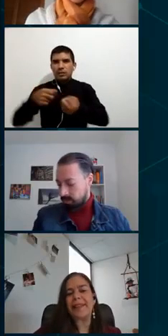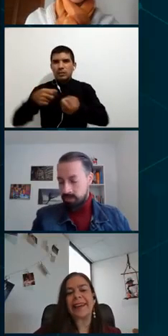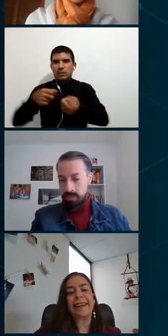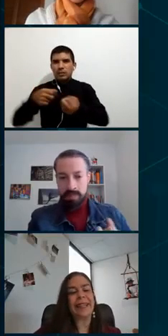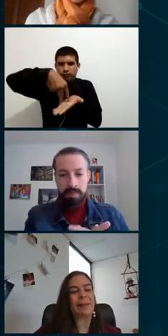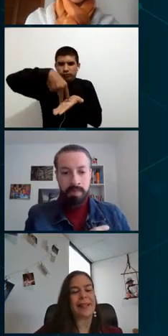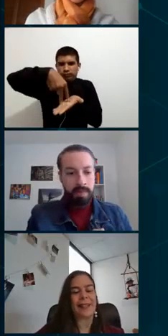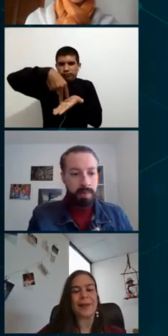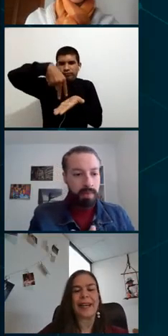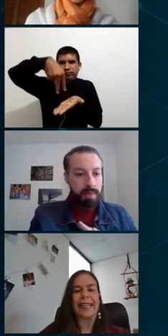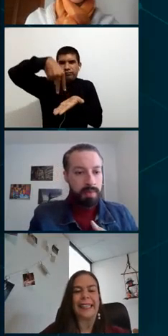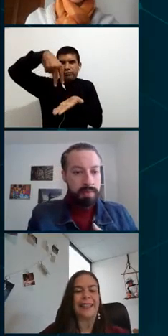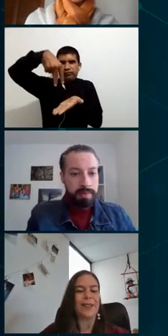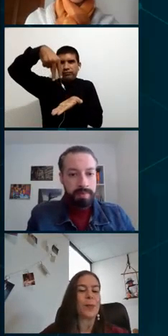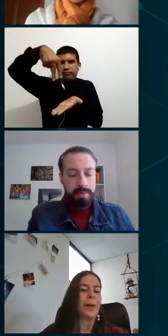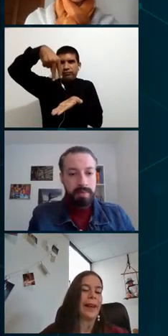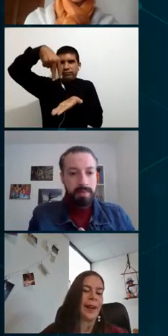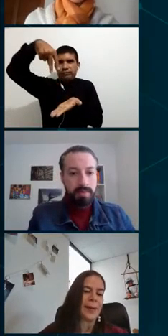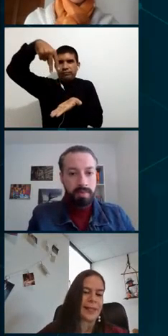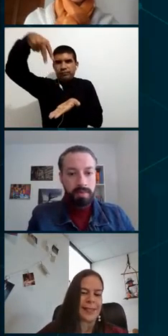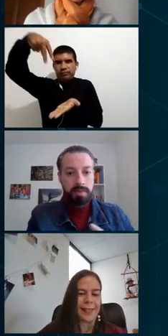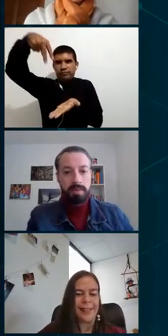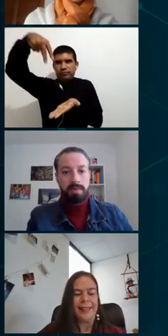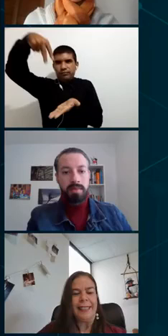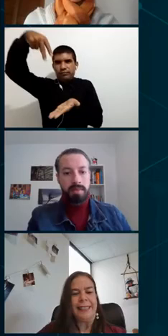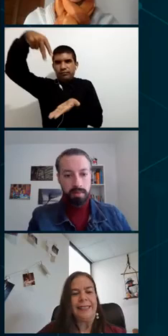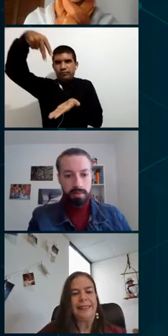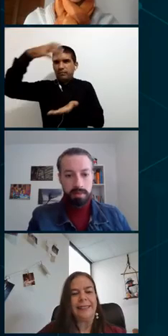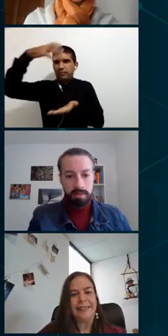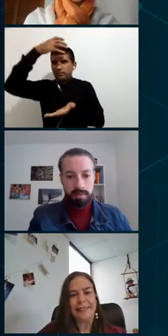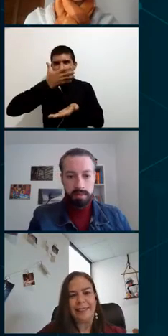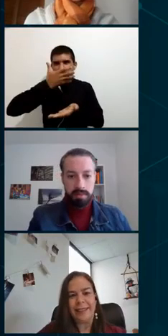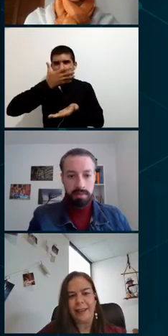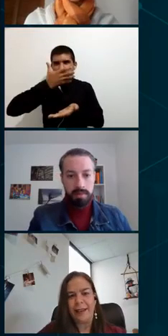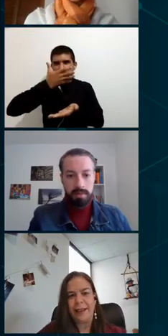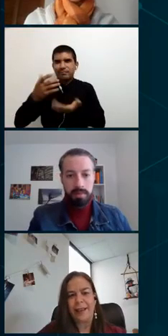Bueno, seguramente aquí van a aparecer una cantidad de superhéroes